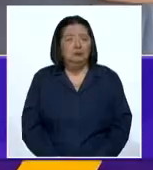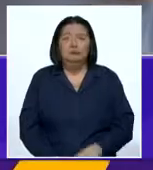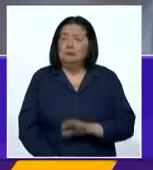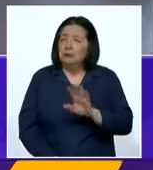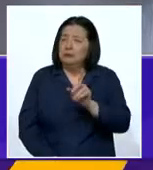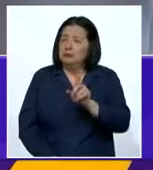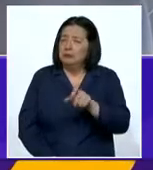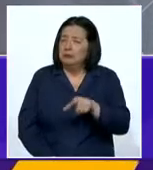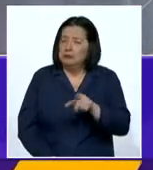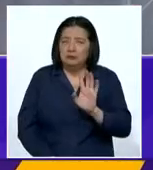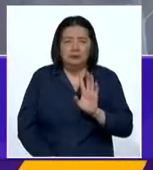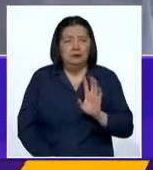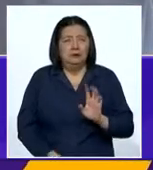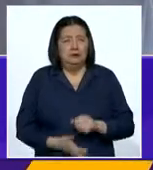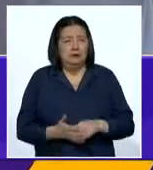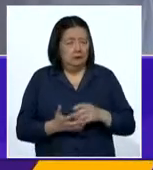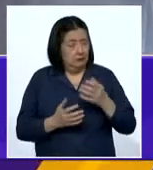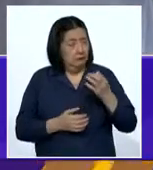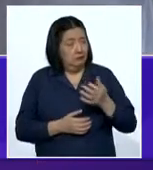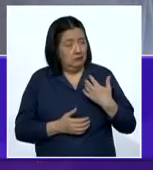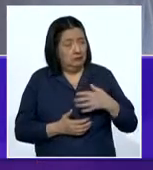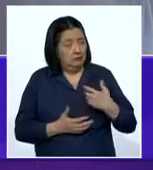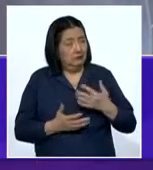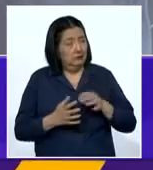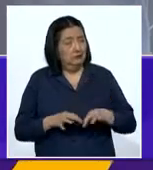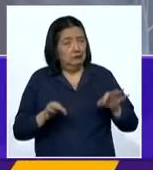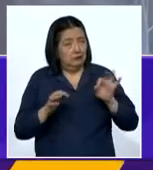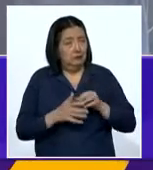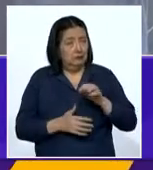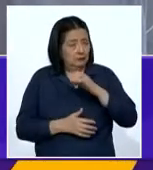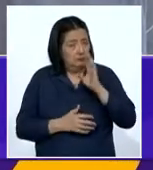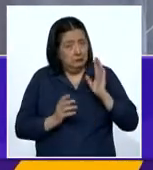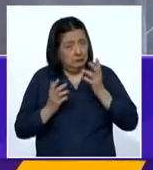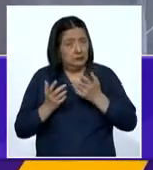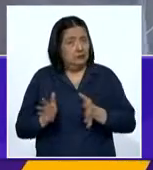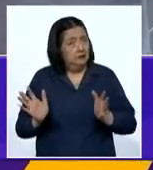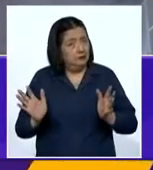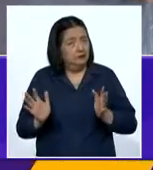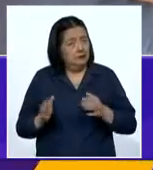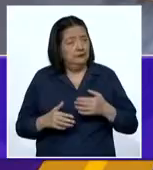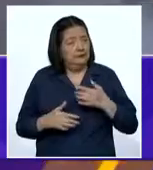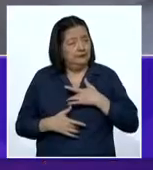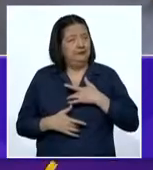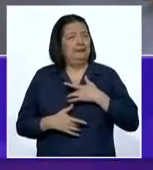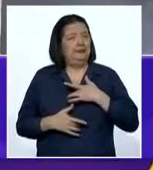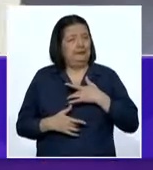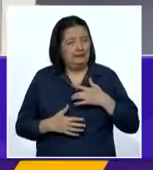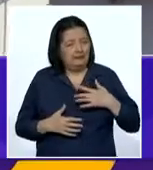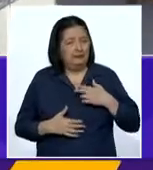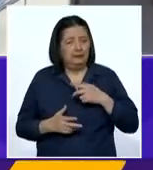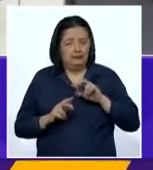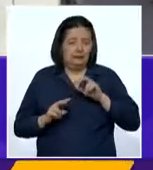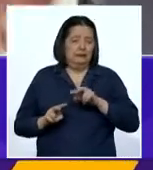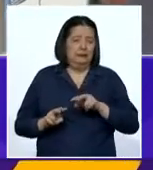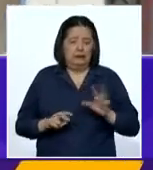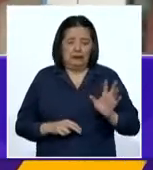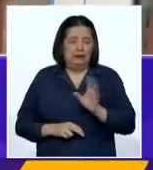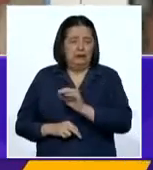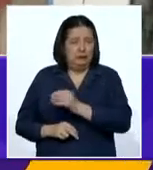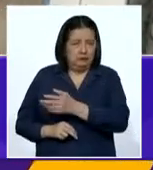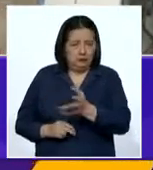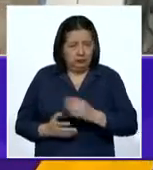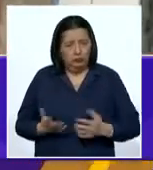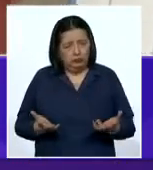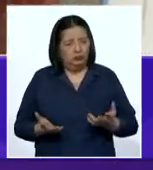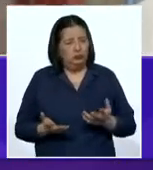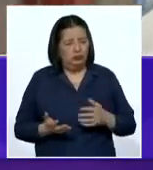sí. Justo, de verdad que qué importante es nunca perder la humanidad, perder de vista a todos aquellos